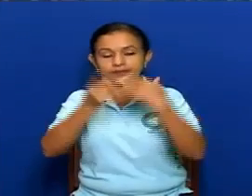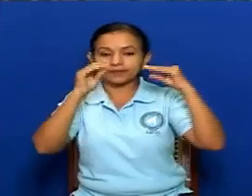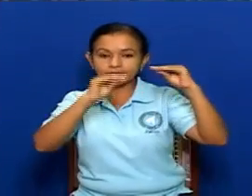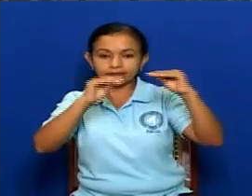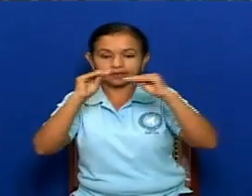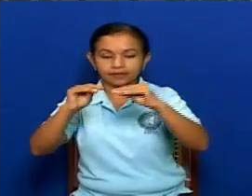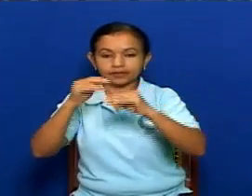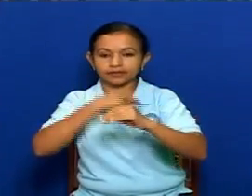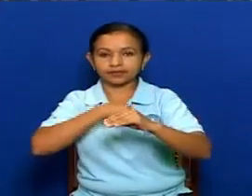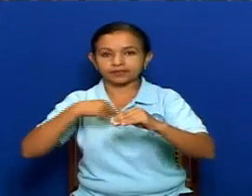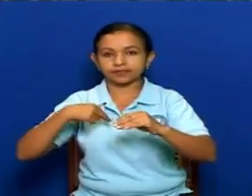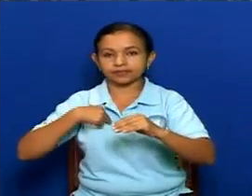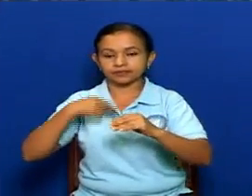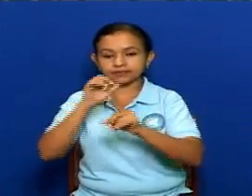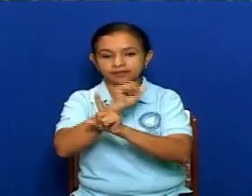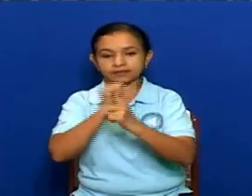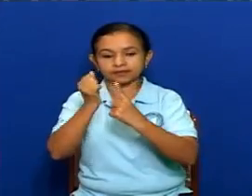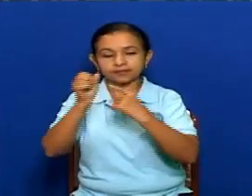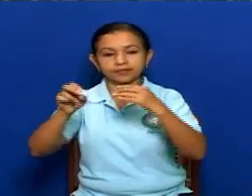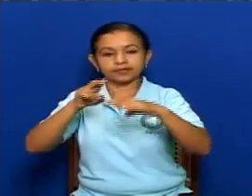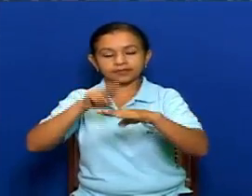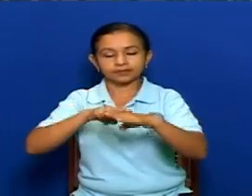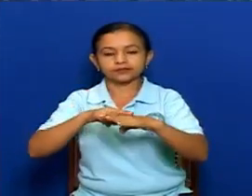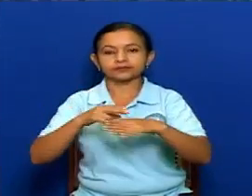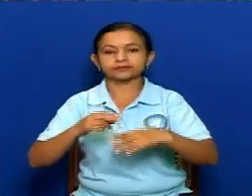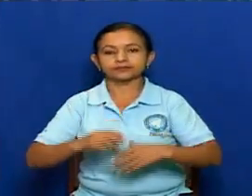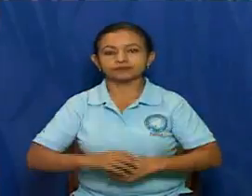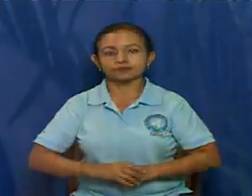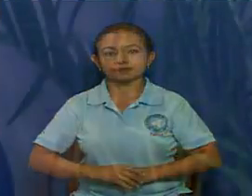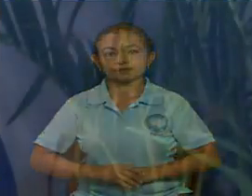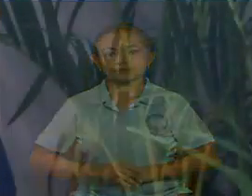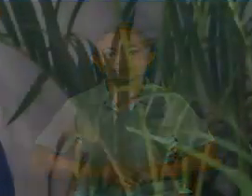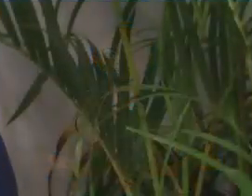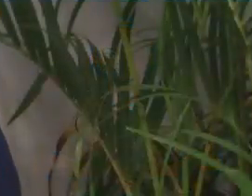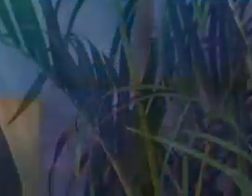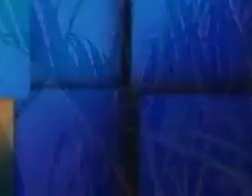que se implementan en la Asamblea Nacional. Ya regresamos.